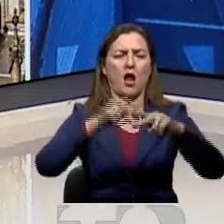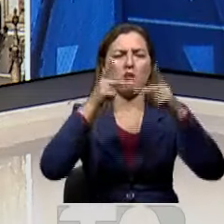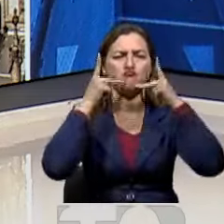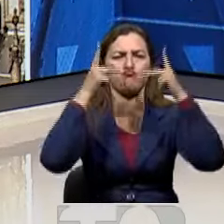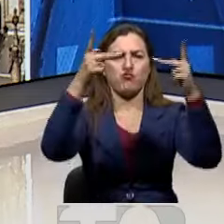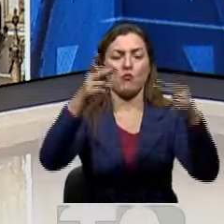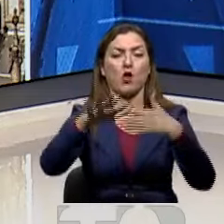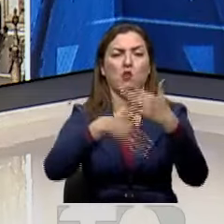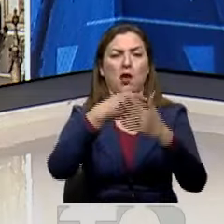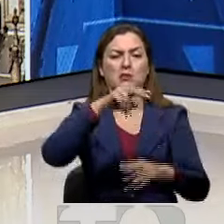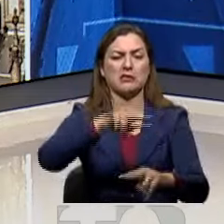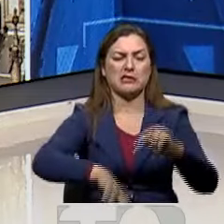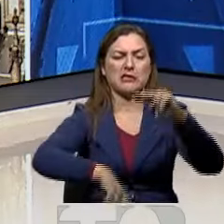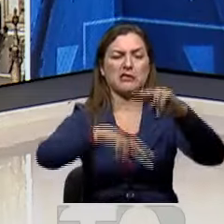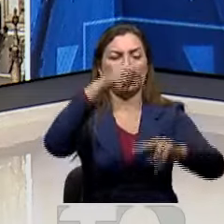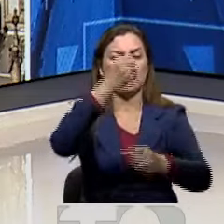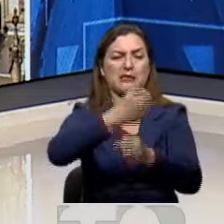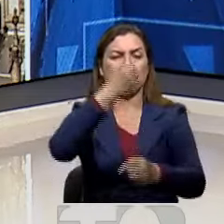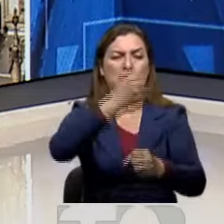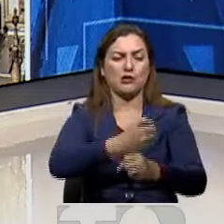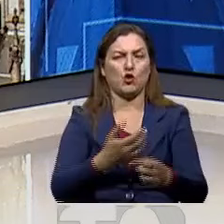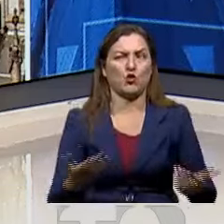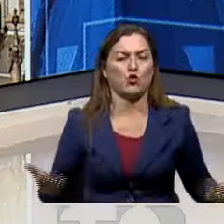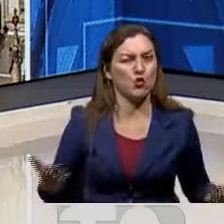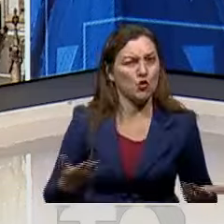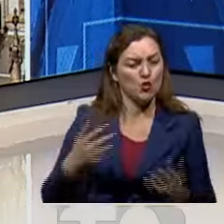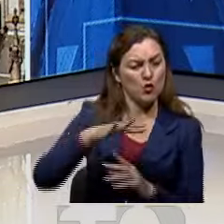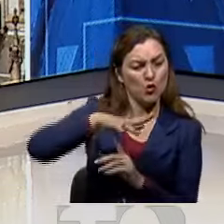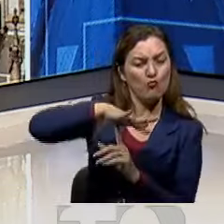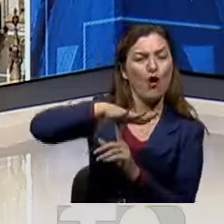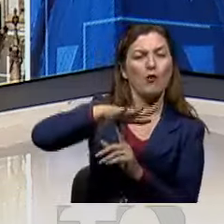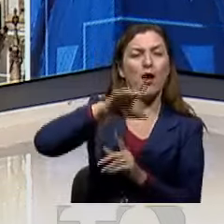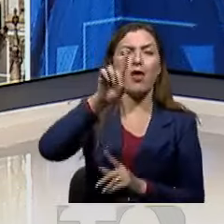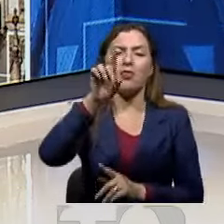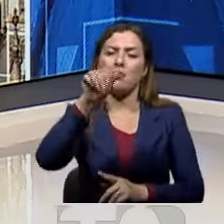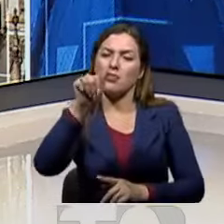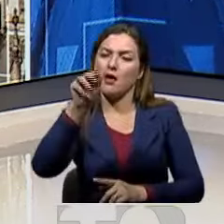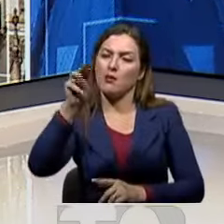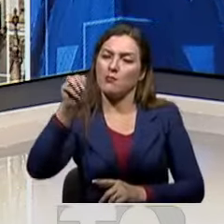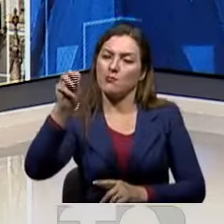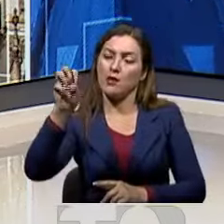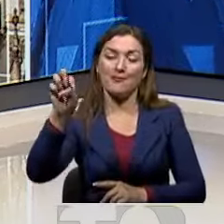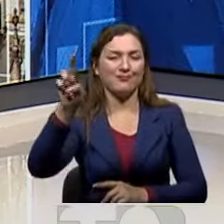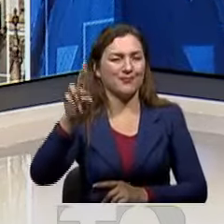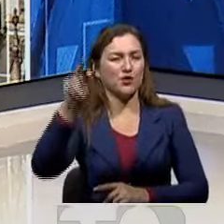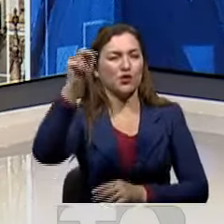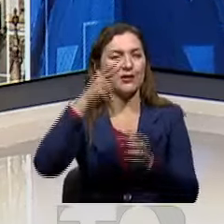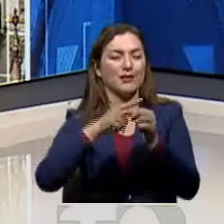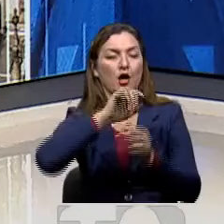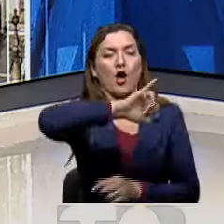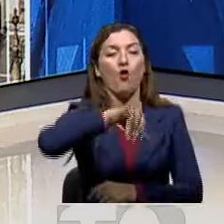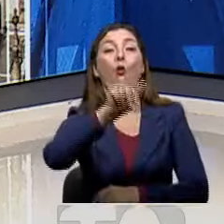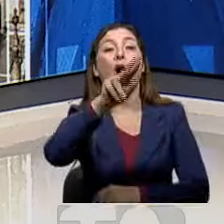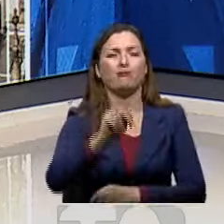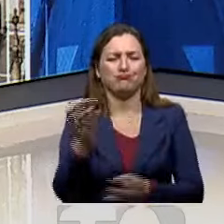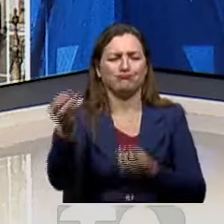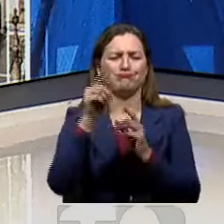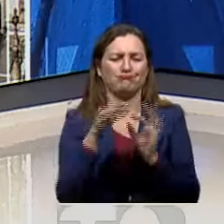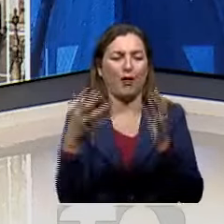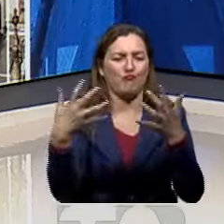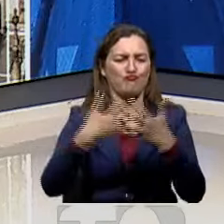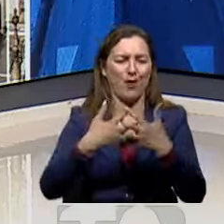está ejecutando trabajos de rehabilitación en el Parque Dahmer, en el norte de Quito. Ahí se encuentra Juan Miguel Rodríguez para